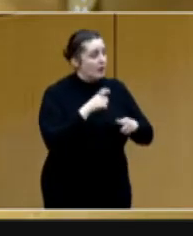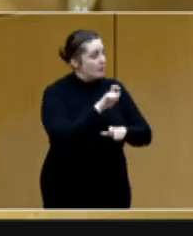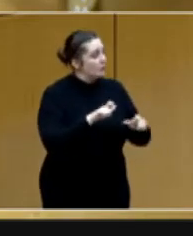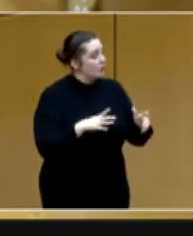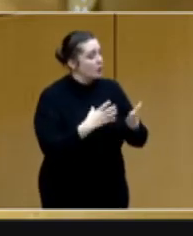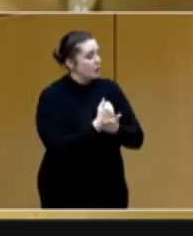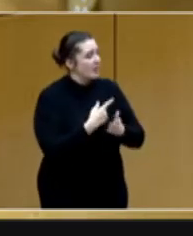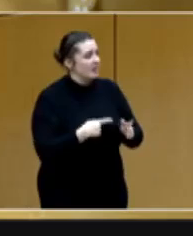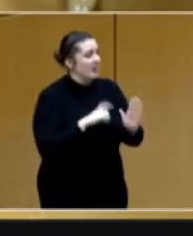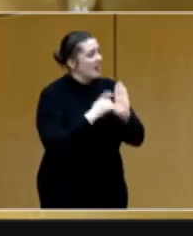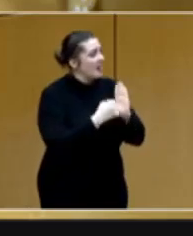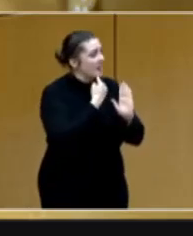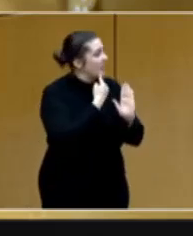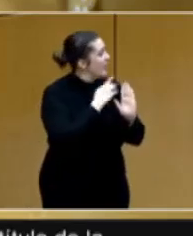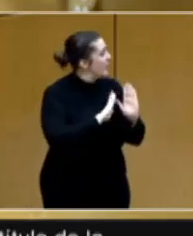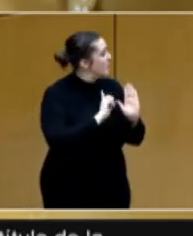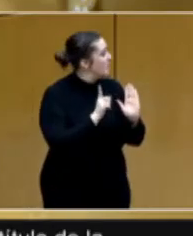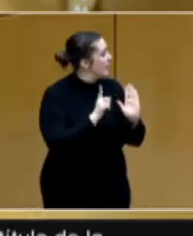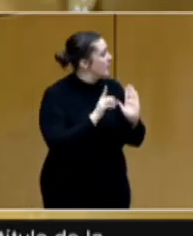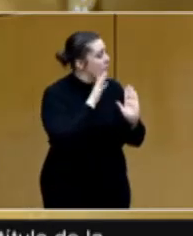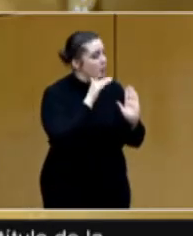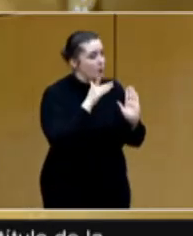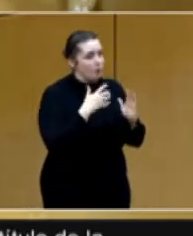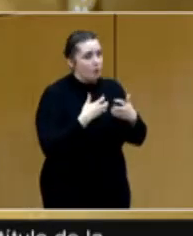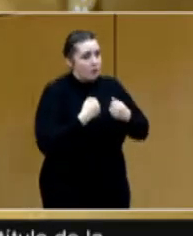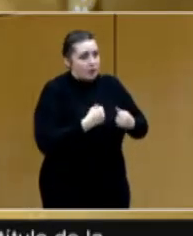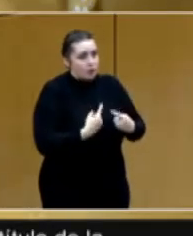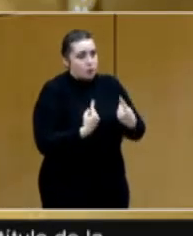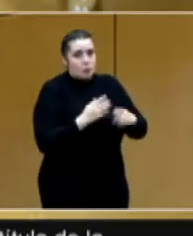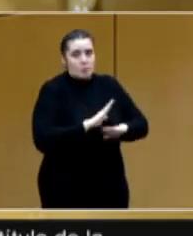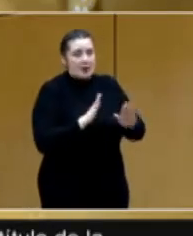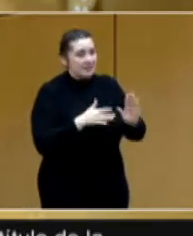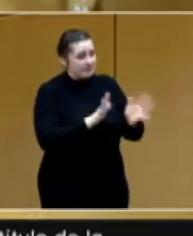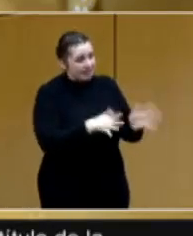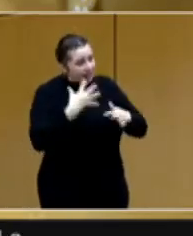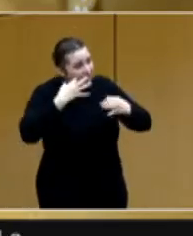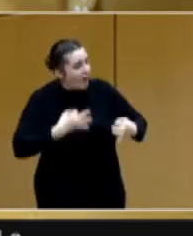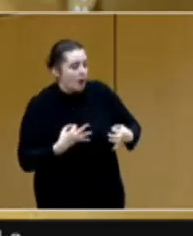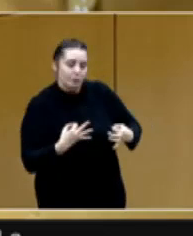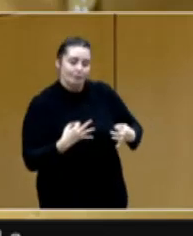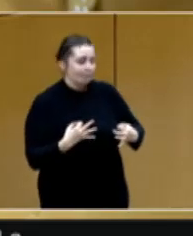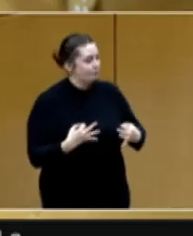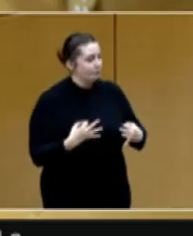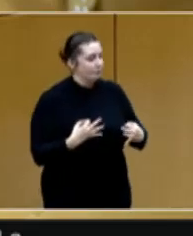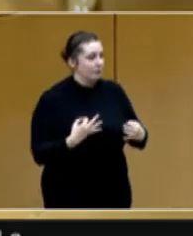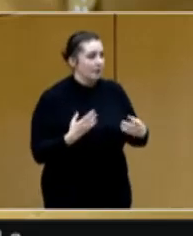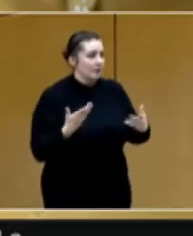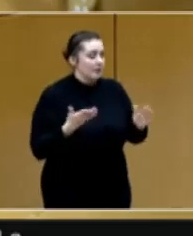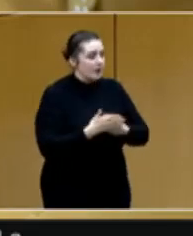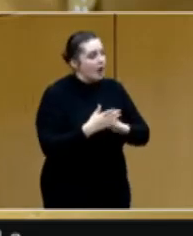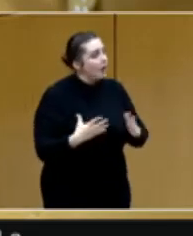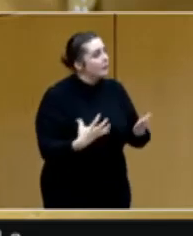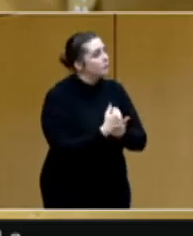que lo diga una ley No no por su propia fuerza llega a ser una realidad yo creo que depende de todos